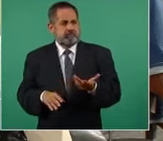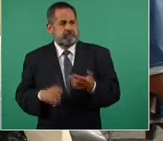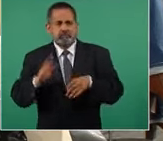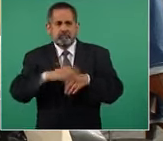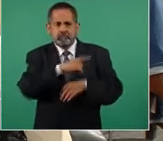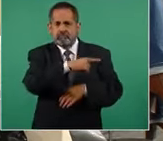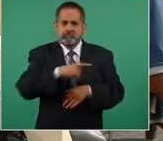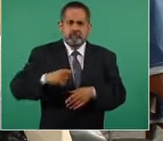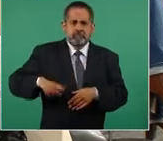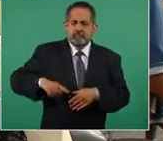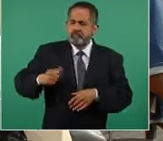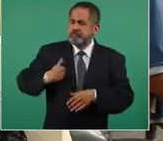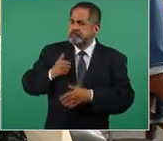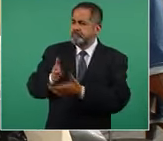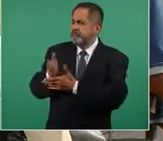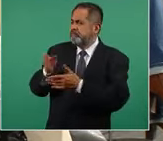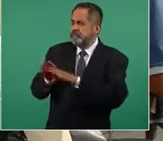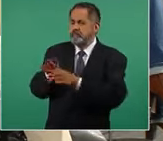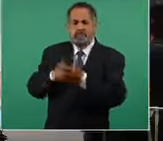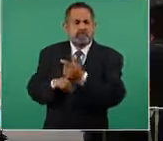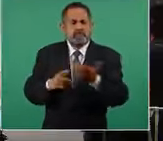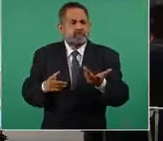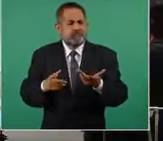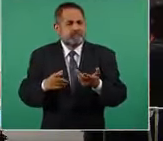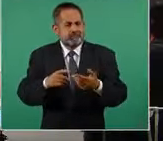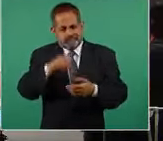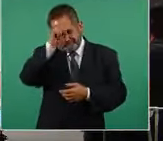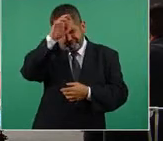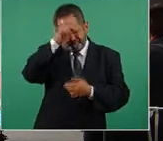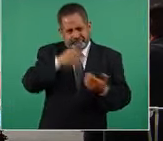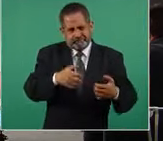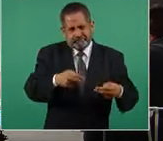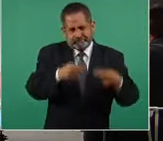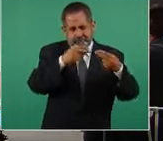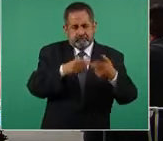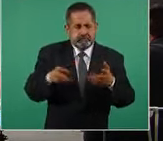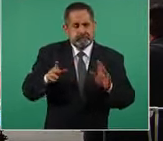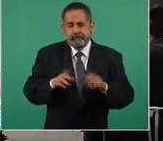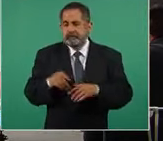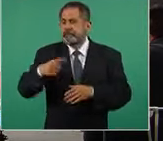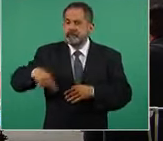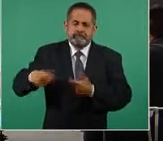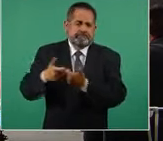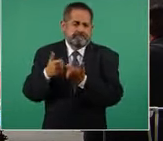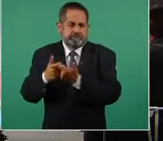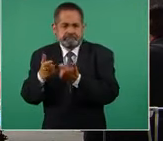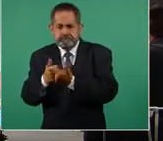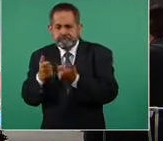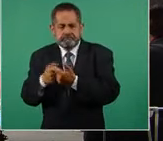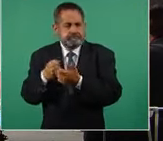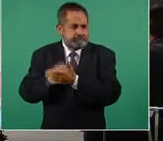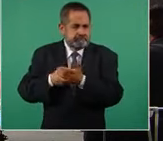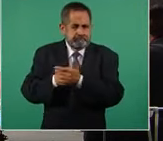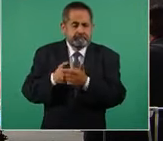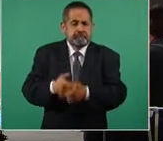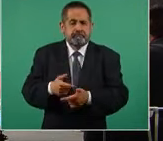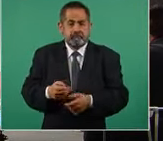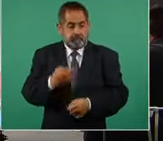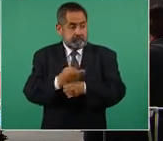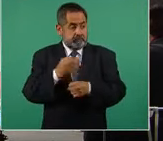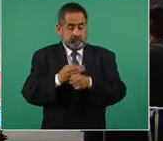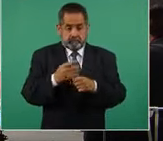sus cuentas. Siguen cooperando ellos ahora de mano en mano para continuar el movimiento. En plena